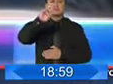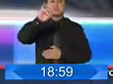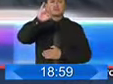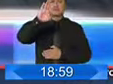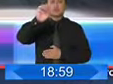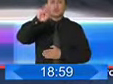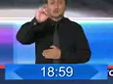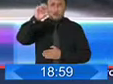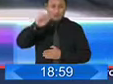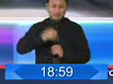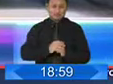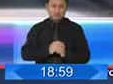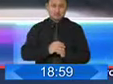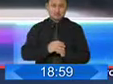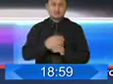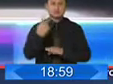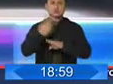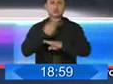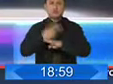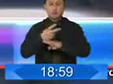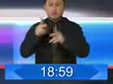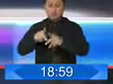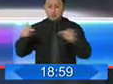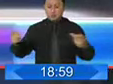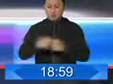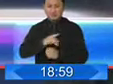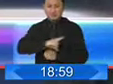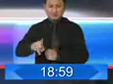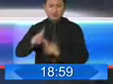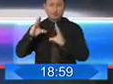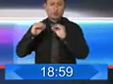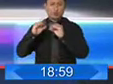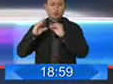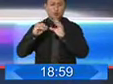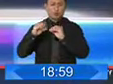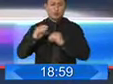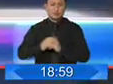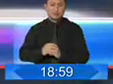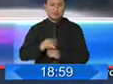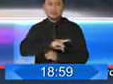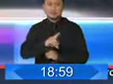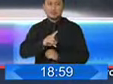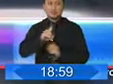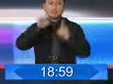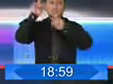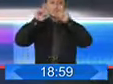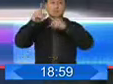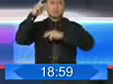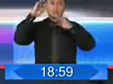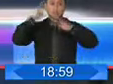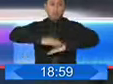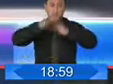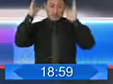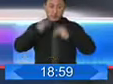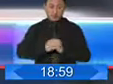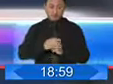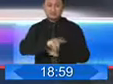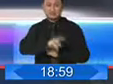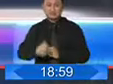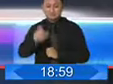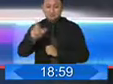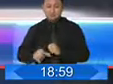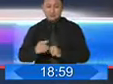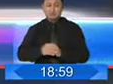en titulares una columna de chismografía de un diario amarillista, La Estrella de Panamá, acusado por lavado de activos, donde trataban